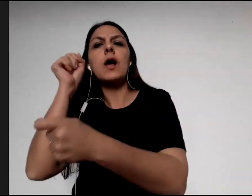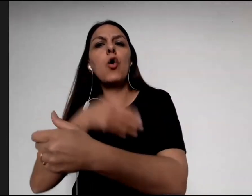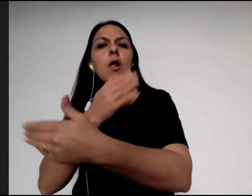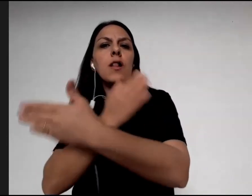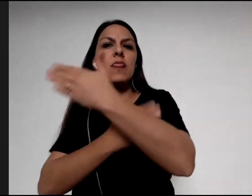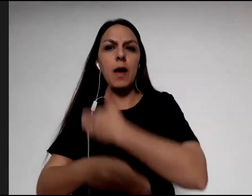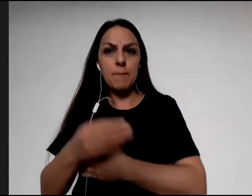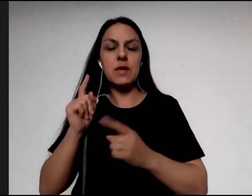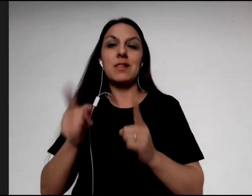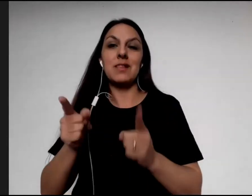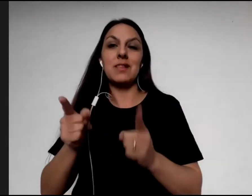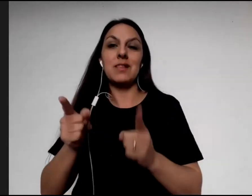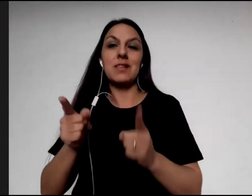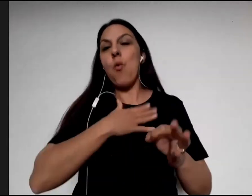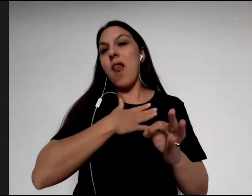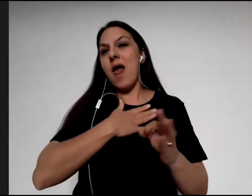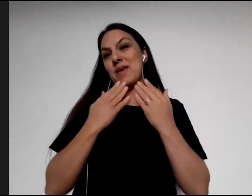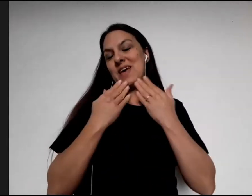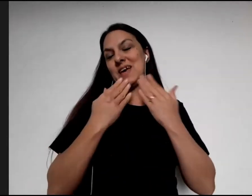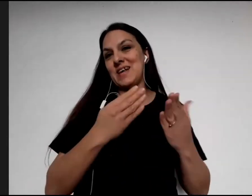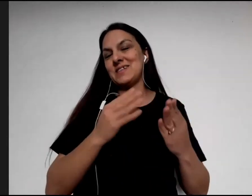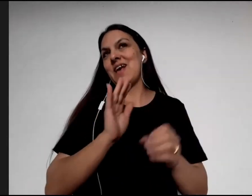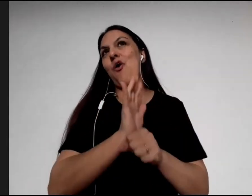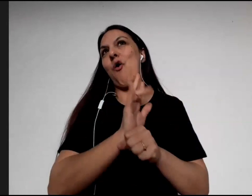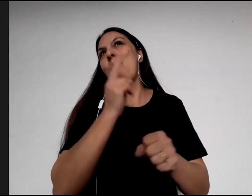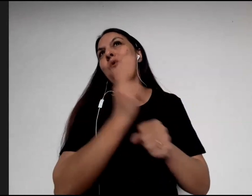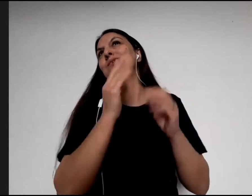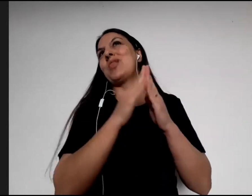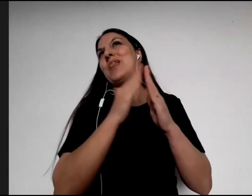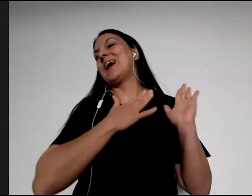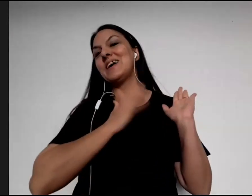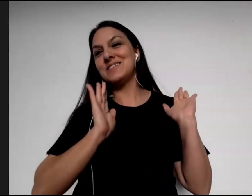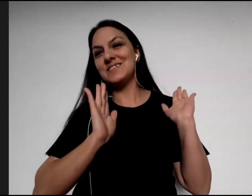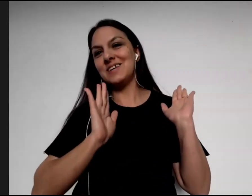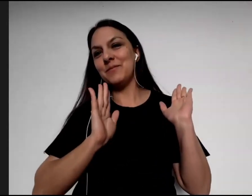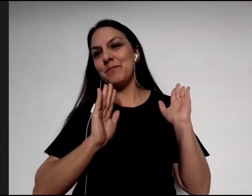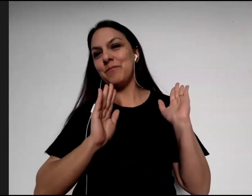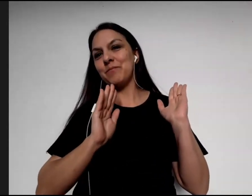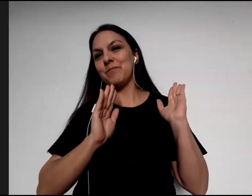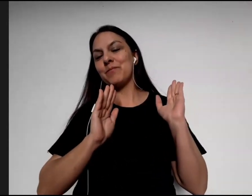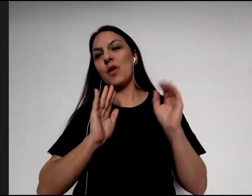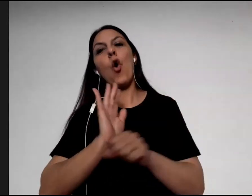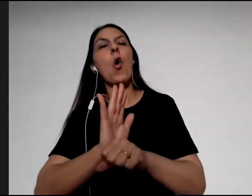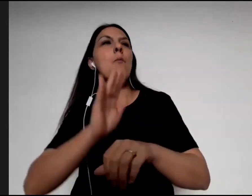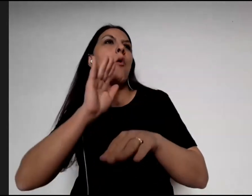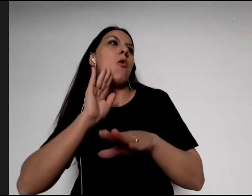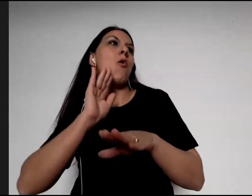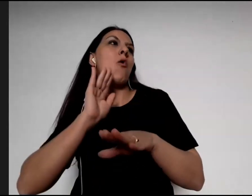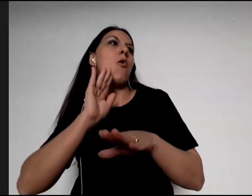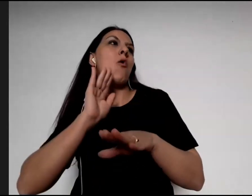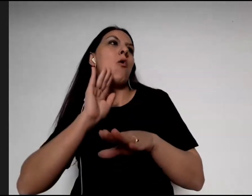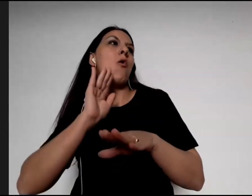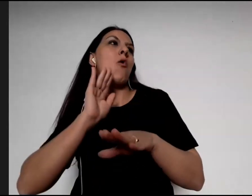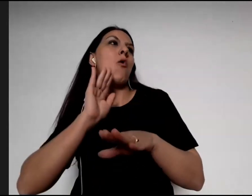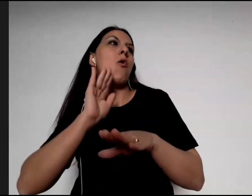que es como mi segunda casa, y en la representación de ese colegio al presidente,